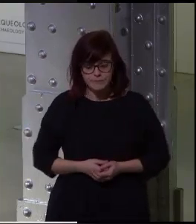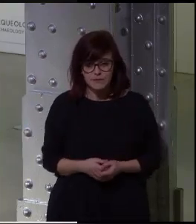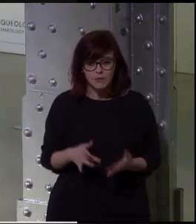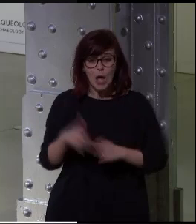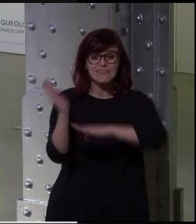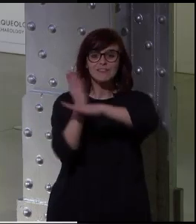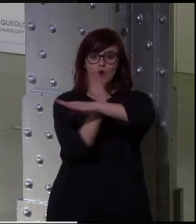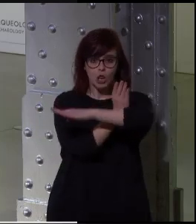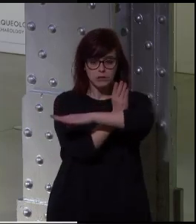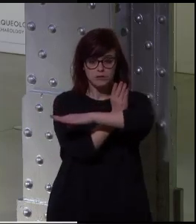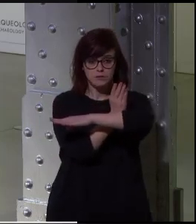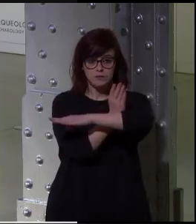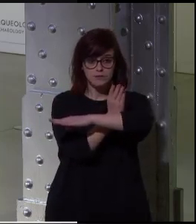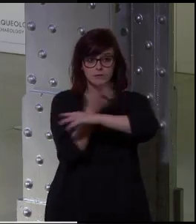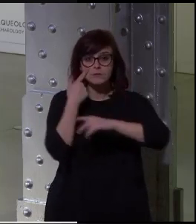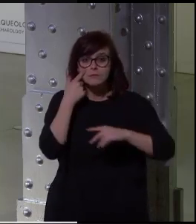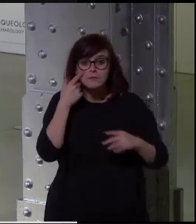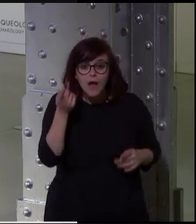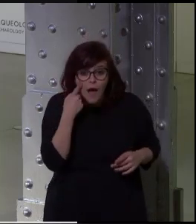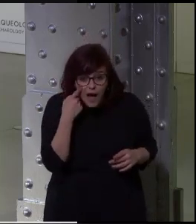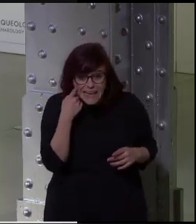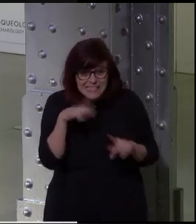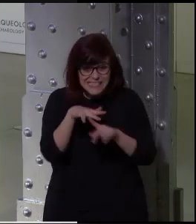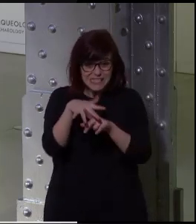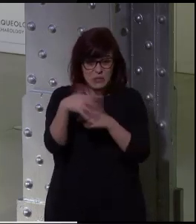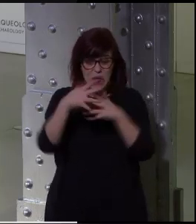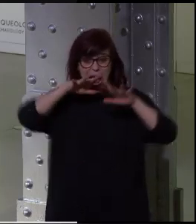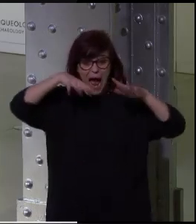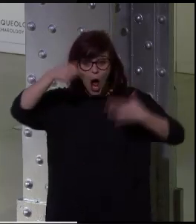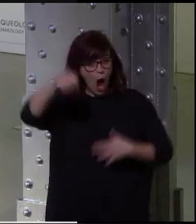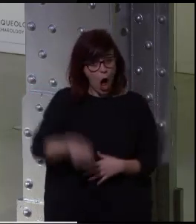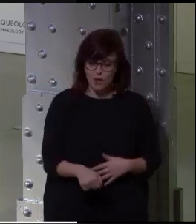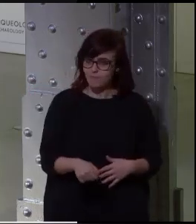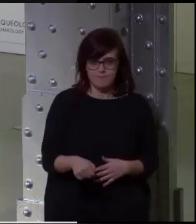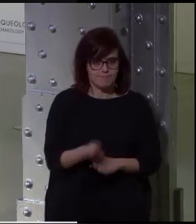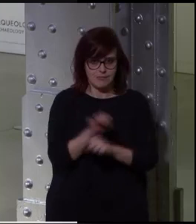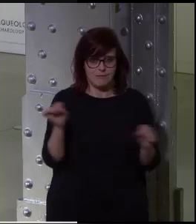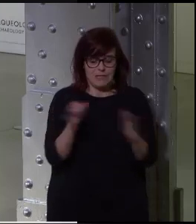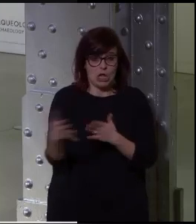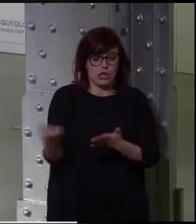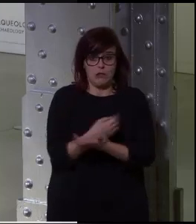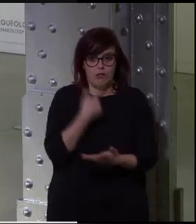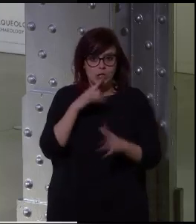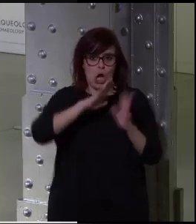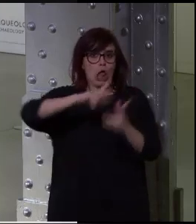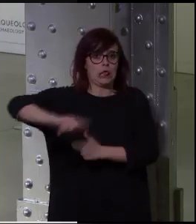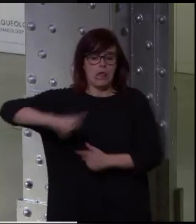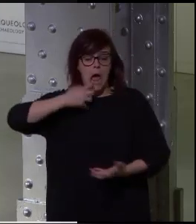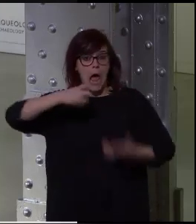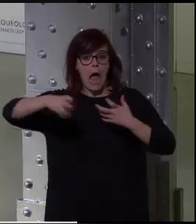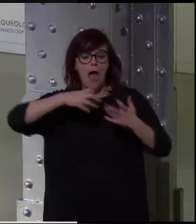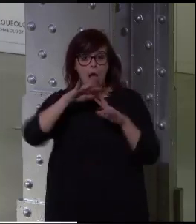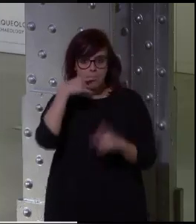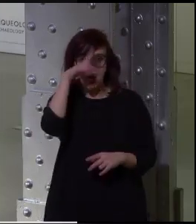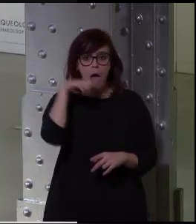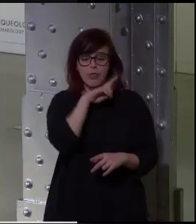Todo tiburones, musolas. ¿Os imagináis que esto sucediese hoy en día? Bueno, salía en todos los telediarios. Bueno, por supuesto